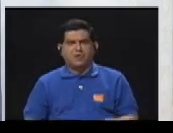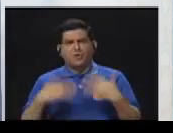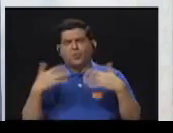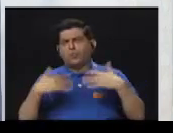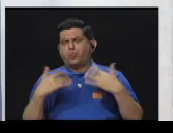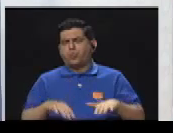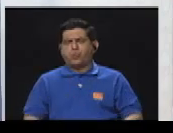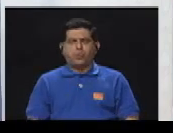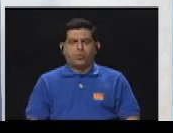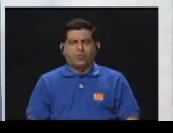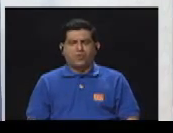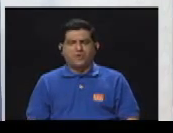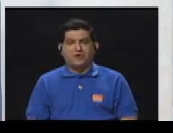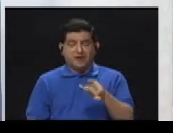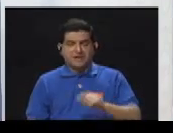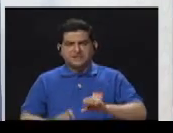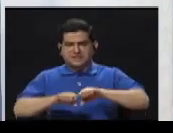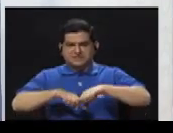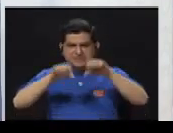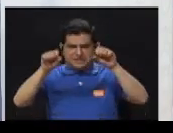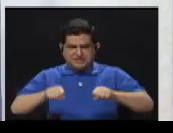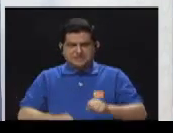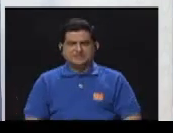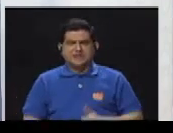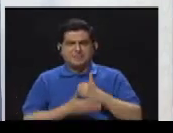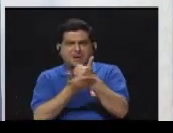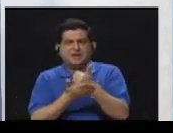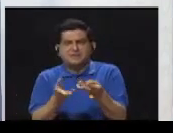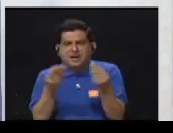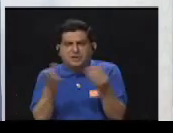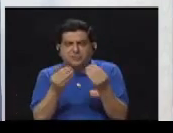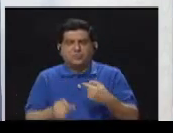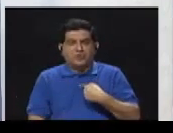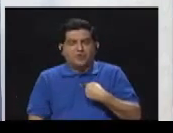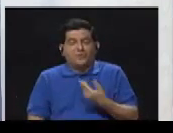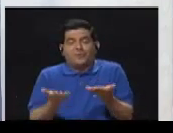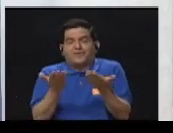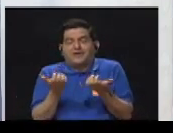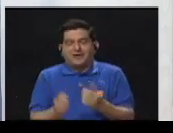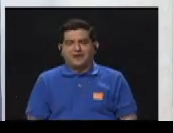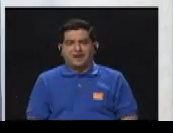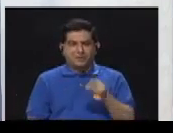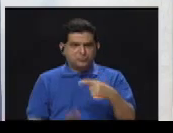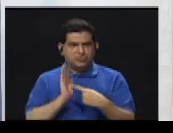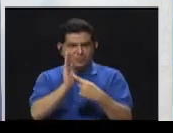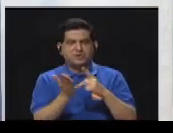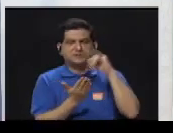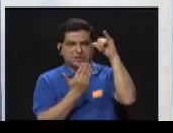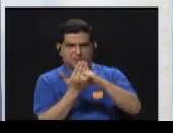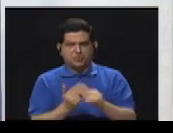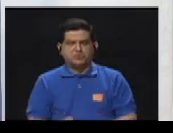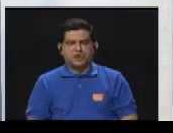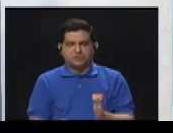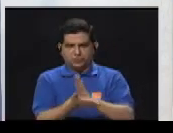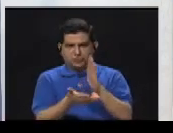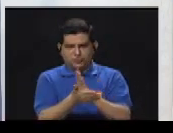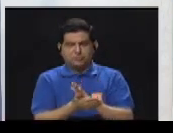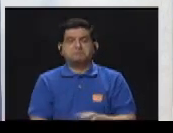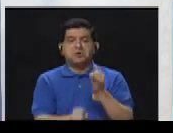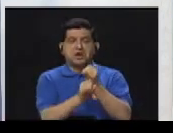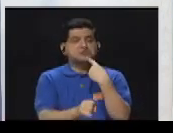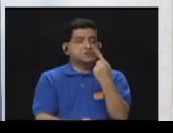es envidiable el sistema que tienen de subsidios a la producción. Entonces usted presenta todo un proyecto, una carpeta,